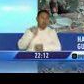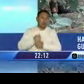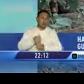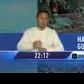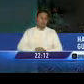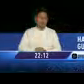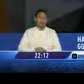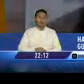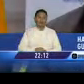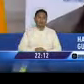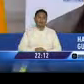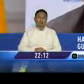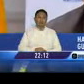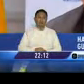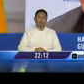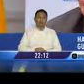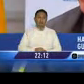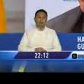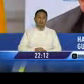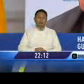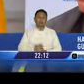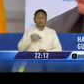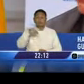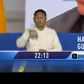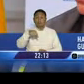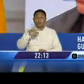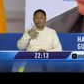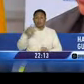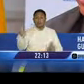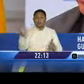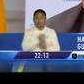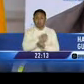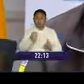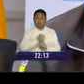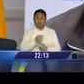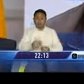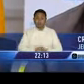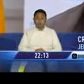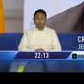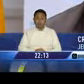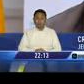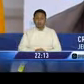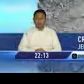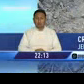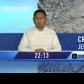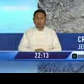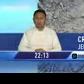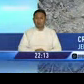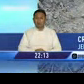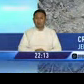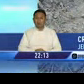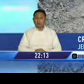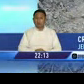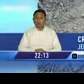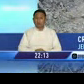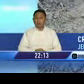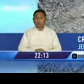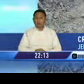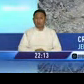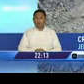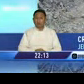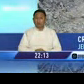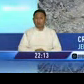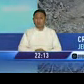encontró ningún indicio de violencia directa en contra de unidades o personas, tomen en cuenta que son osamentas y eso, una vez de que ya